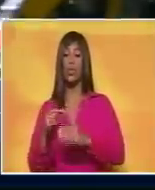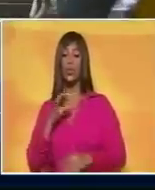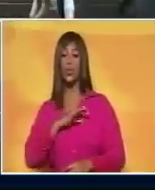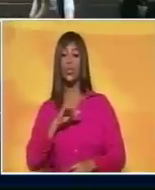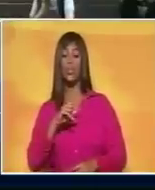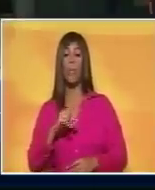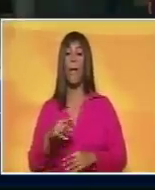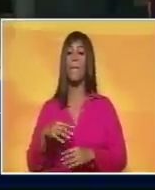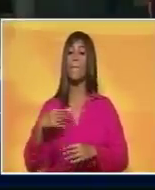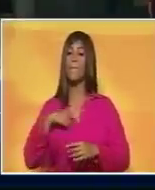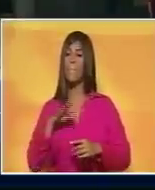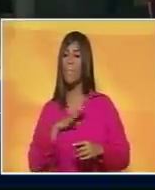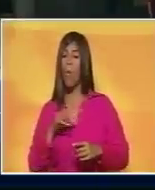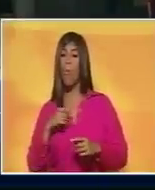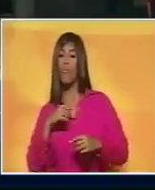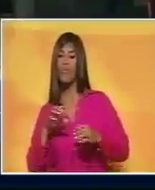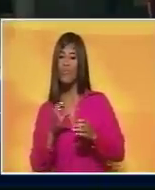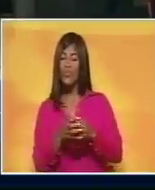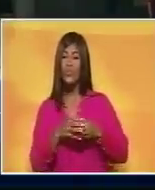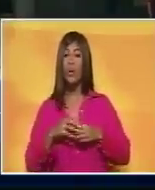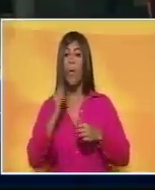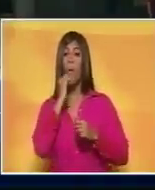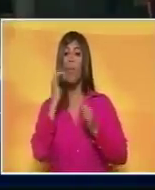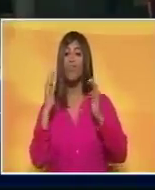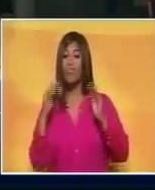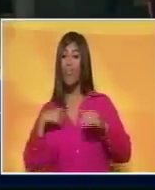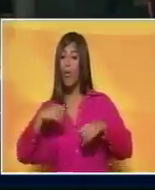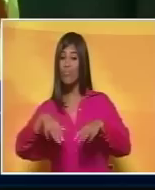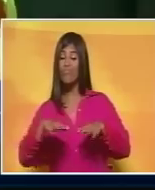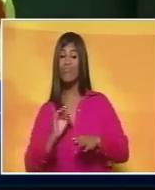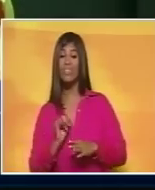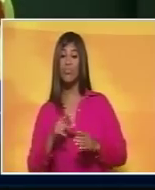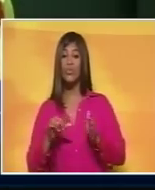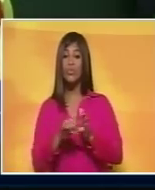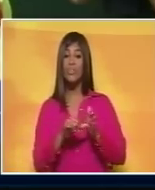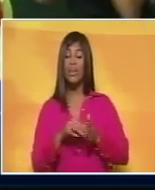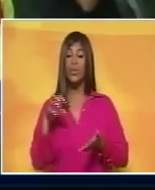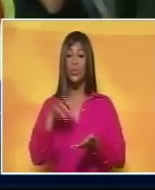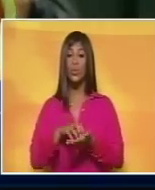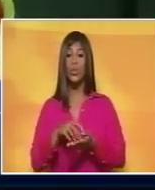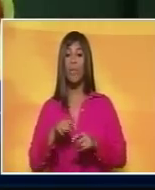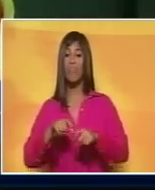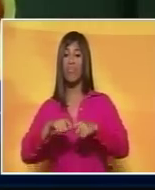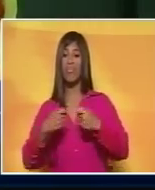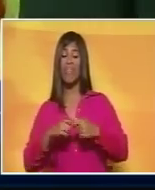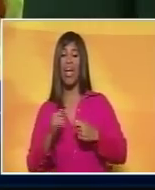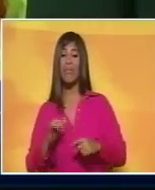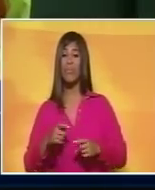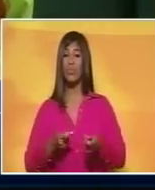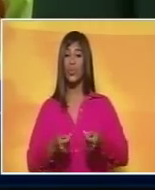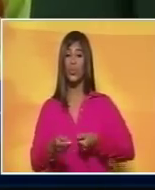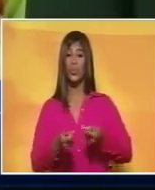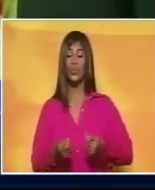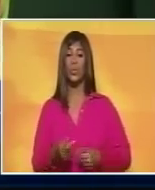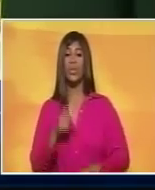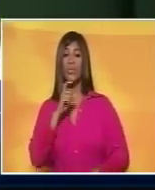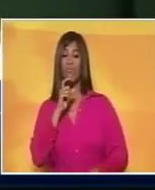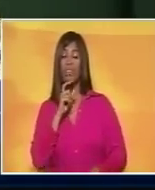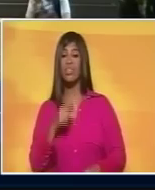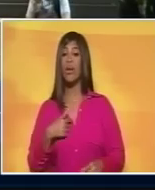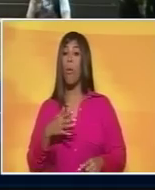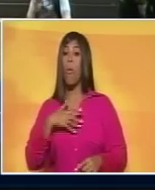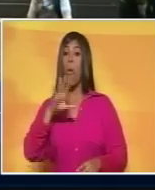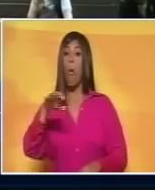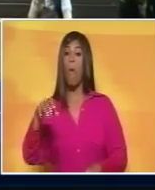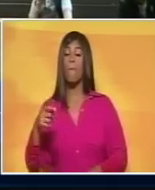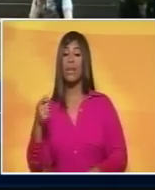izquierda protestarán en los accesos a la ciudad y en el obelisco contra el deterioro de la situación económica. La pérdida de poder